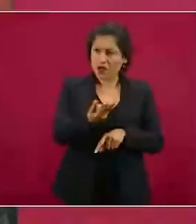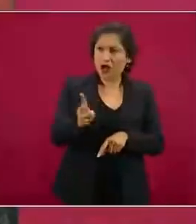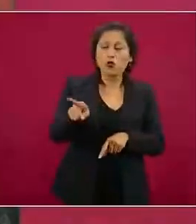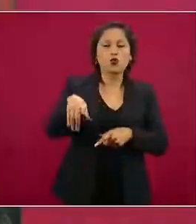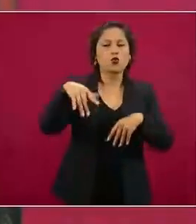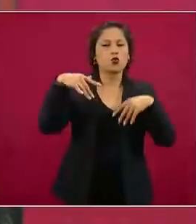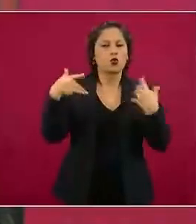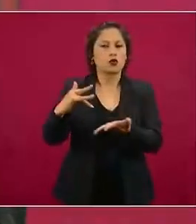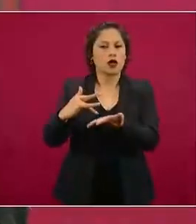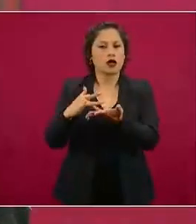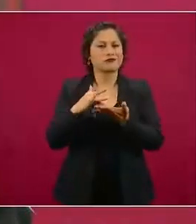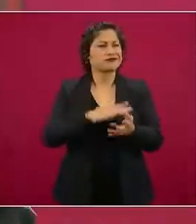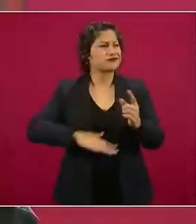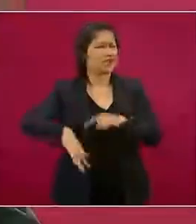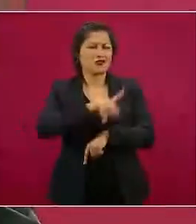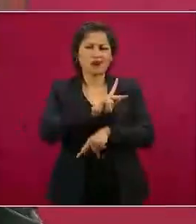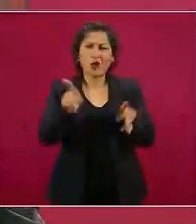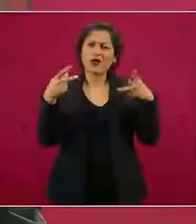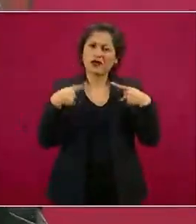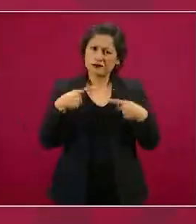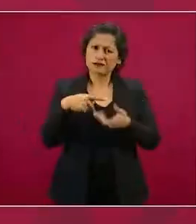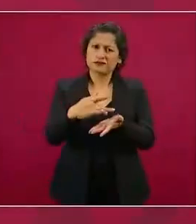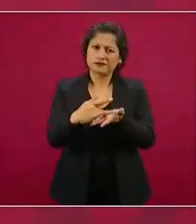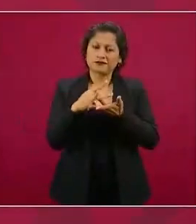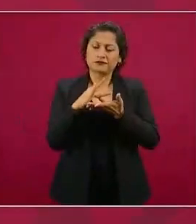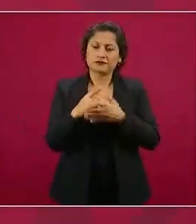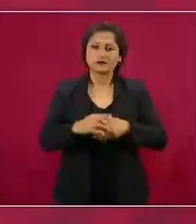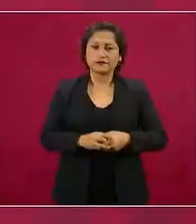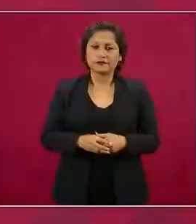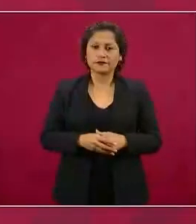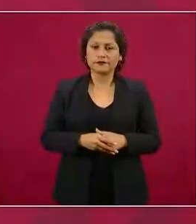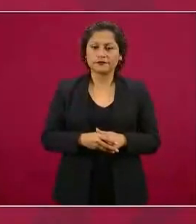sociedad. Entonces, para que